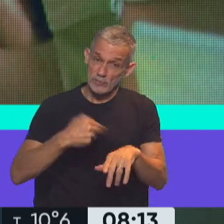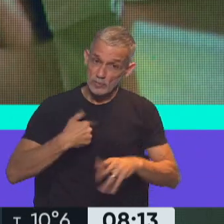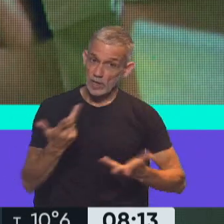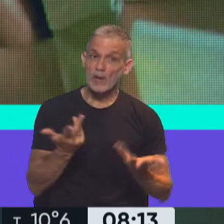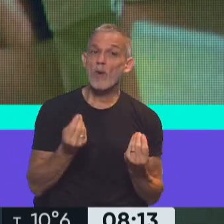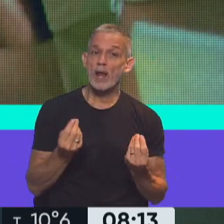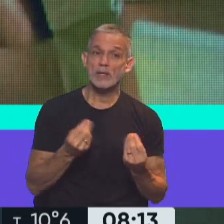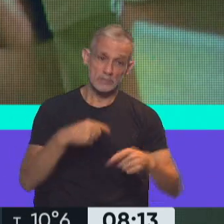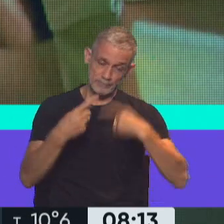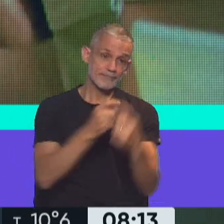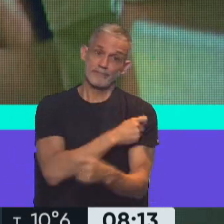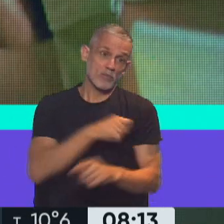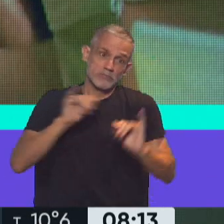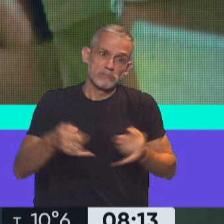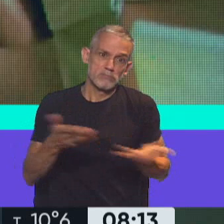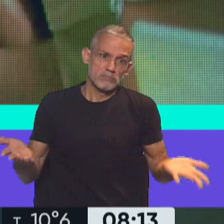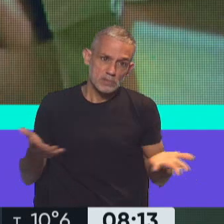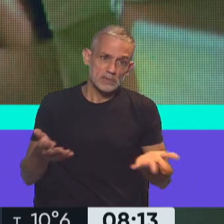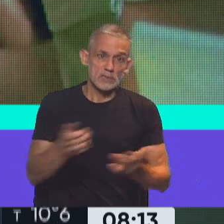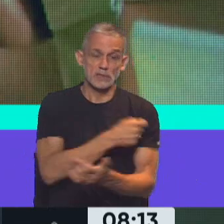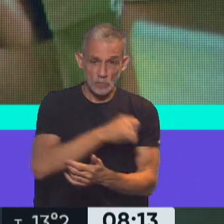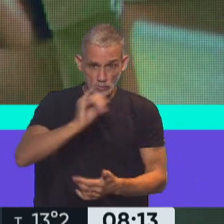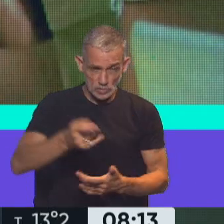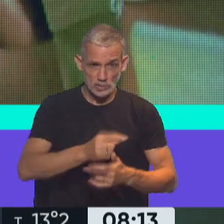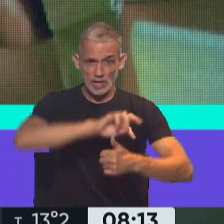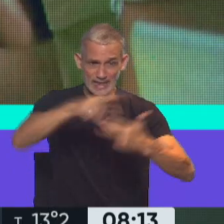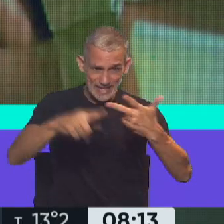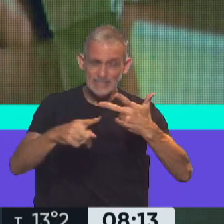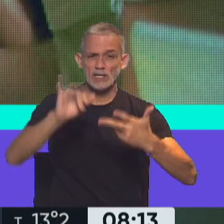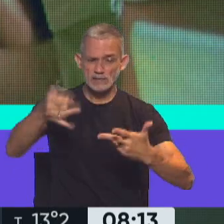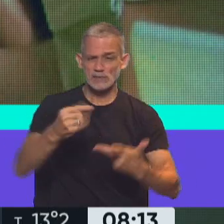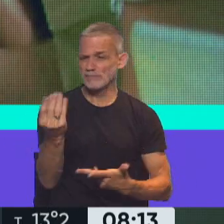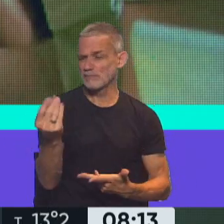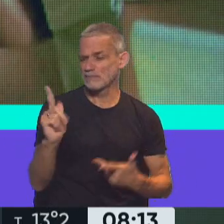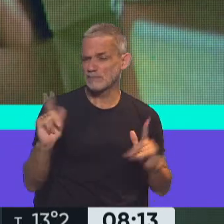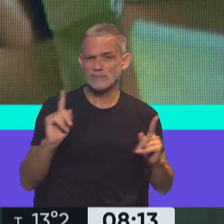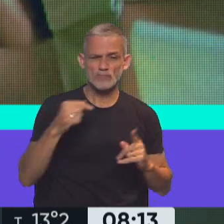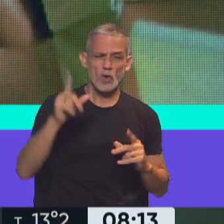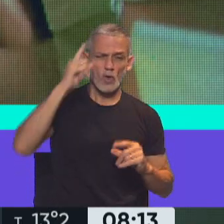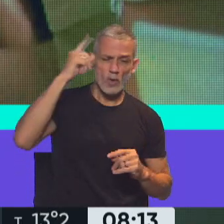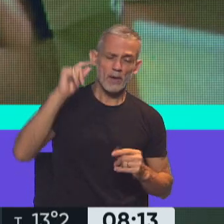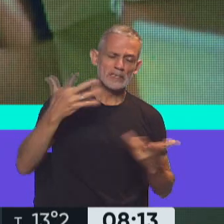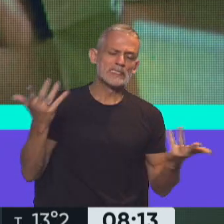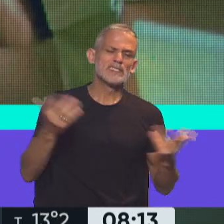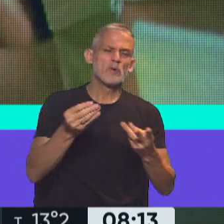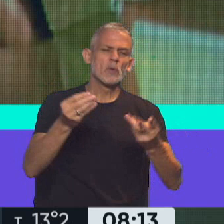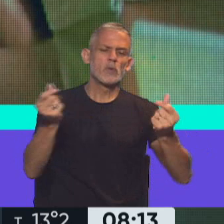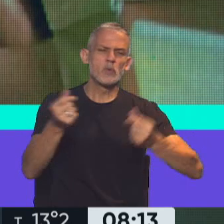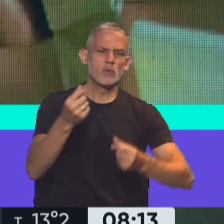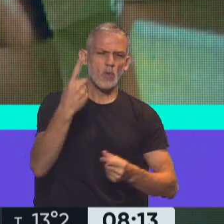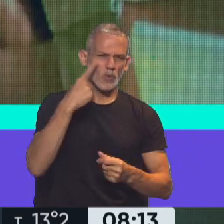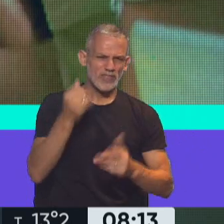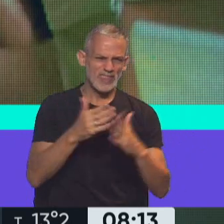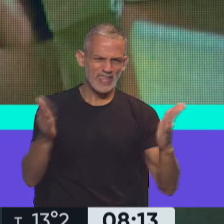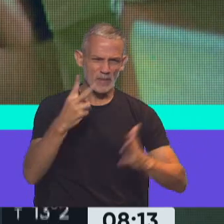seguir vacunando seguir vacunándose ir a la tercera dosis no le tenerle miedo a estos efectos adversos que se van a ir en 24 horas